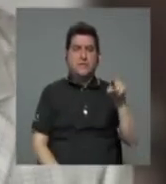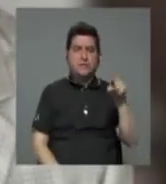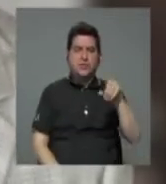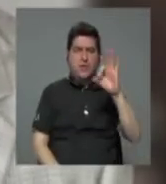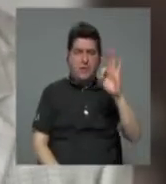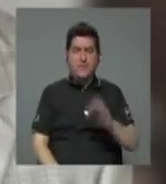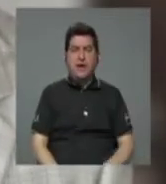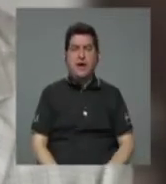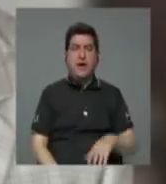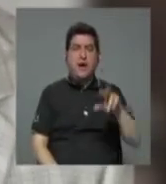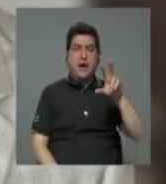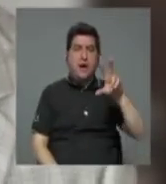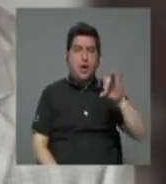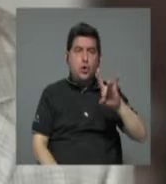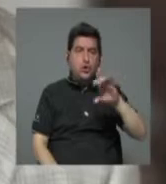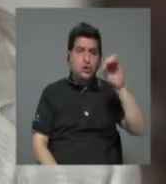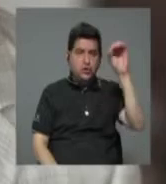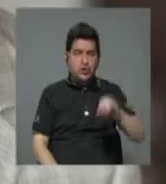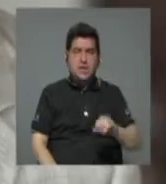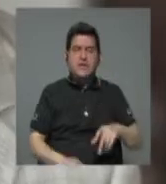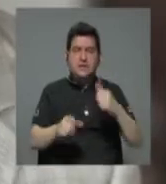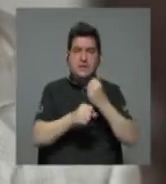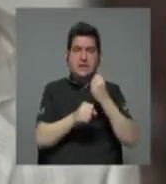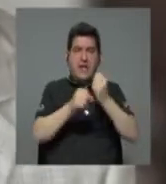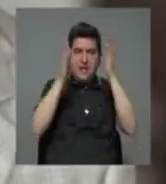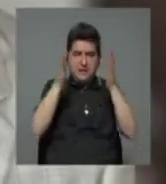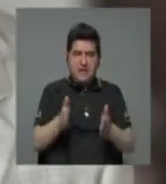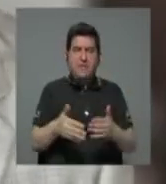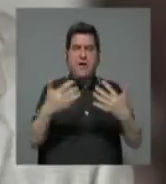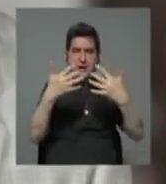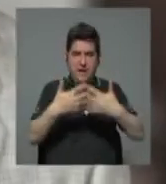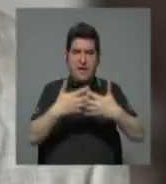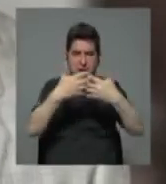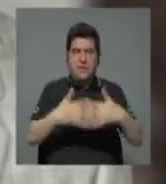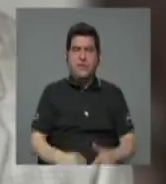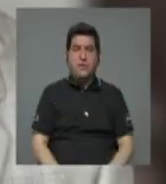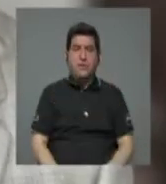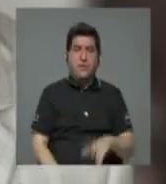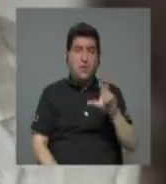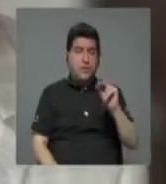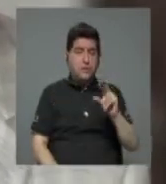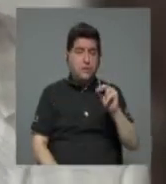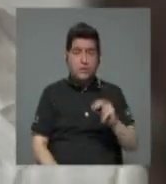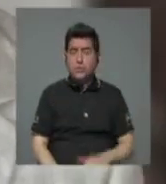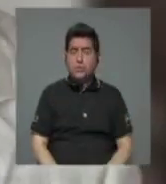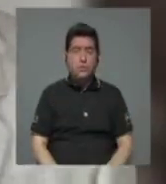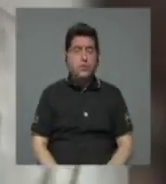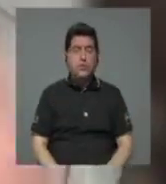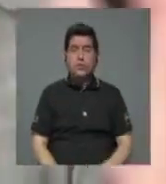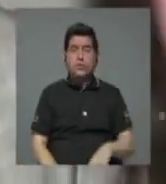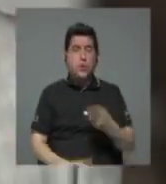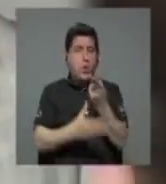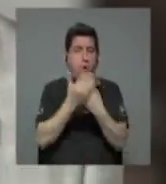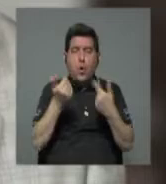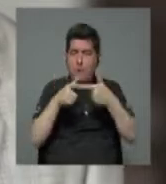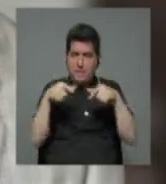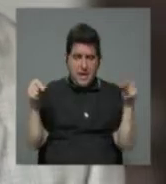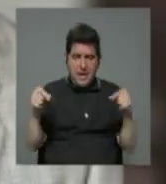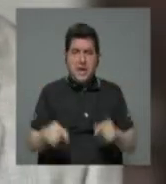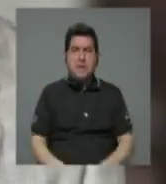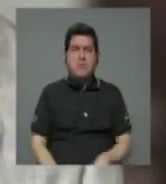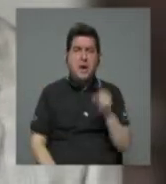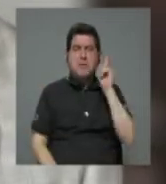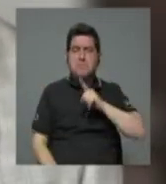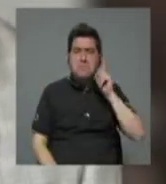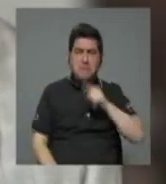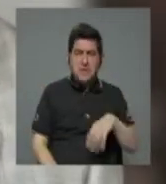de las personas trabajan como operarios de planta. Esas son personas que no son bilingües. Muchas veces hay un mito que hay que ser bilingüe